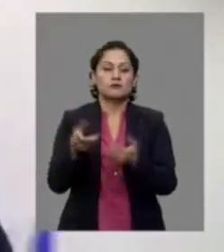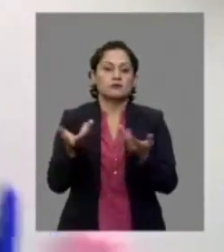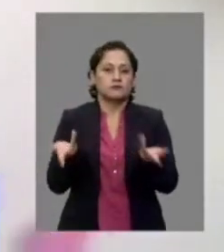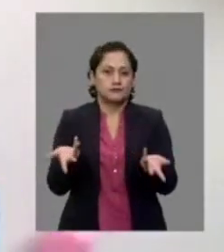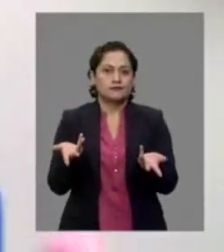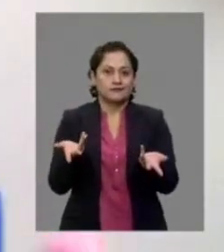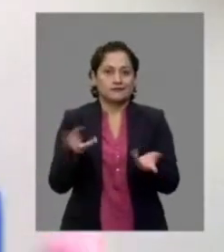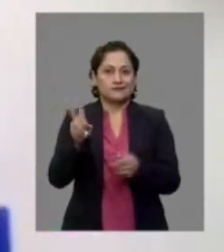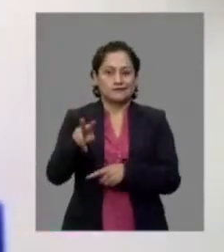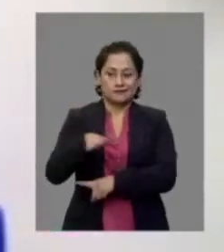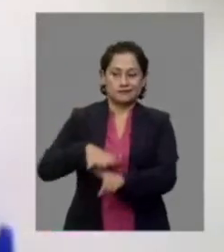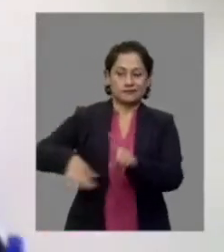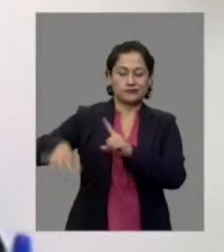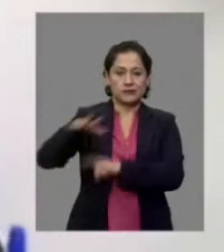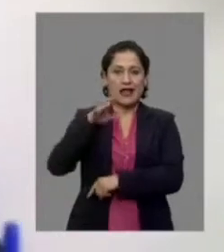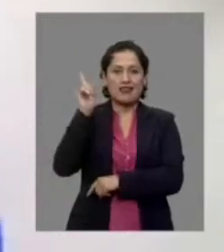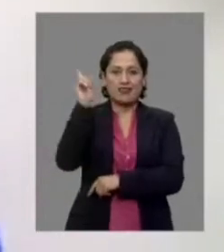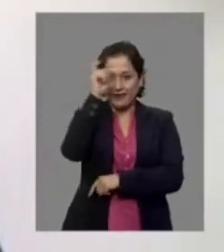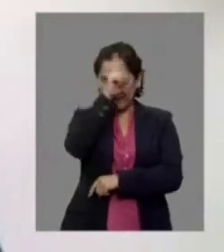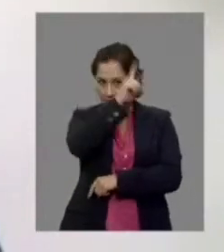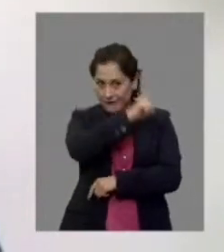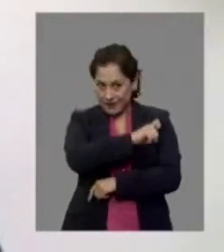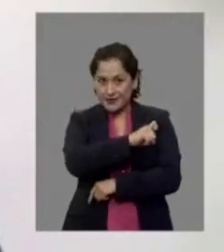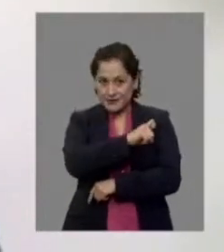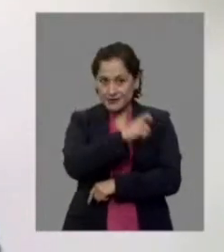compleja que implicaba una sentencia